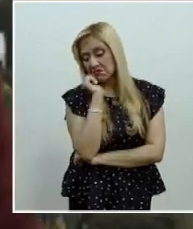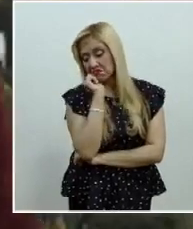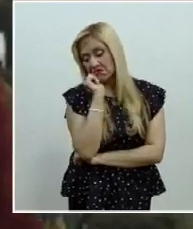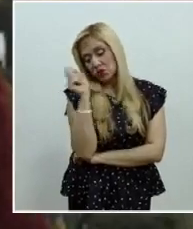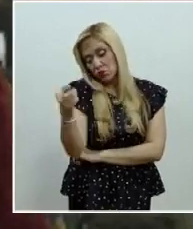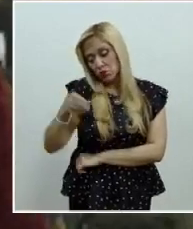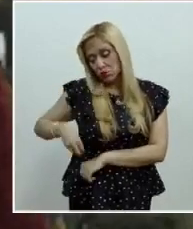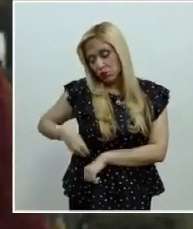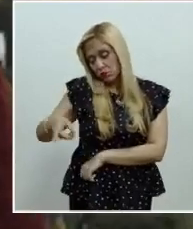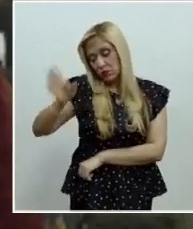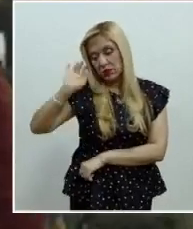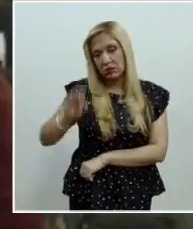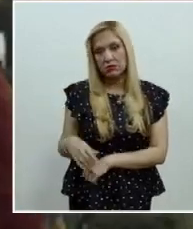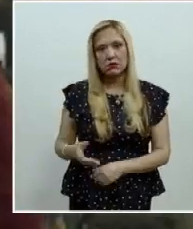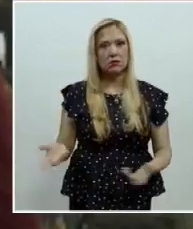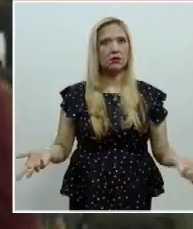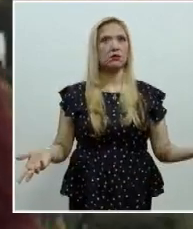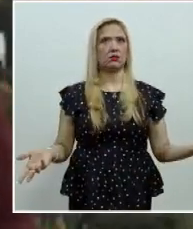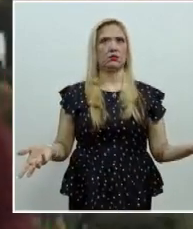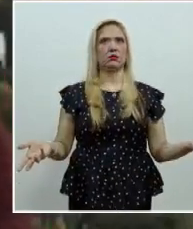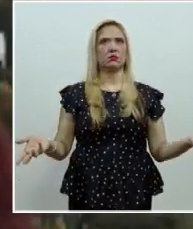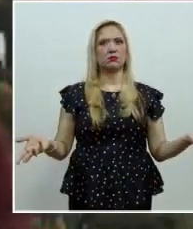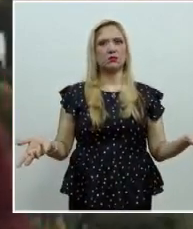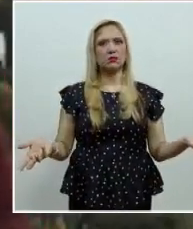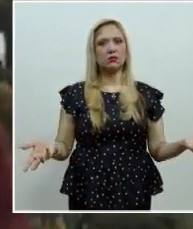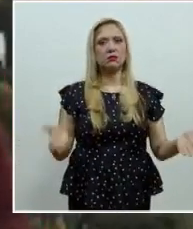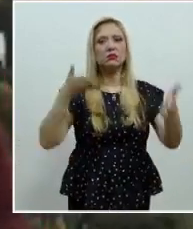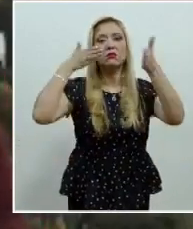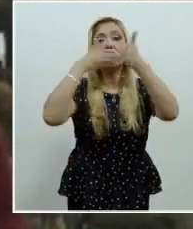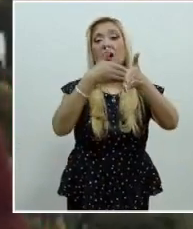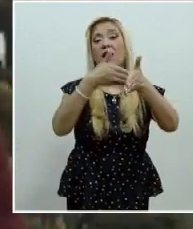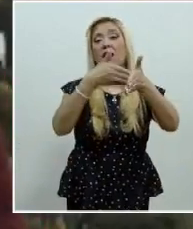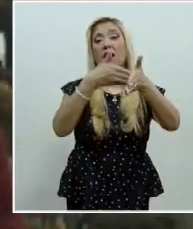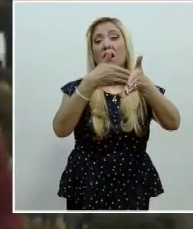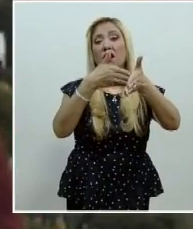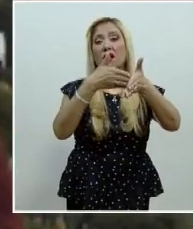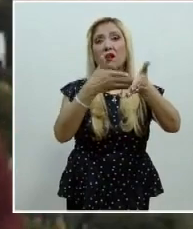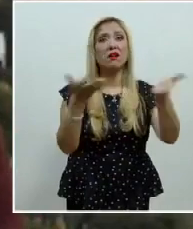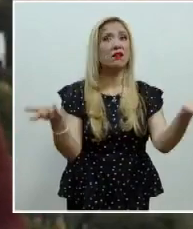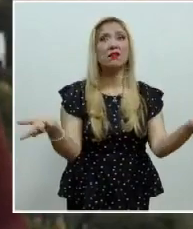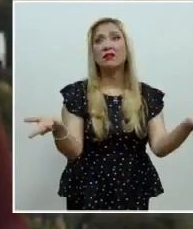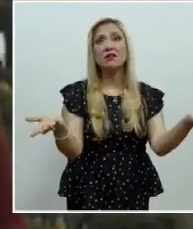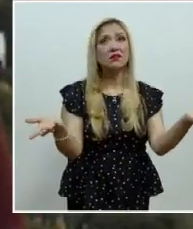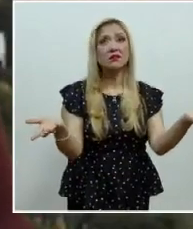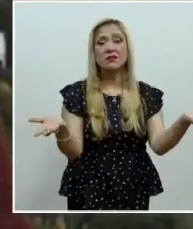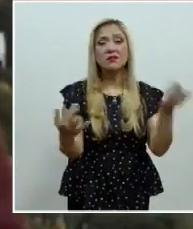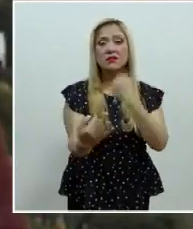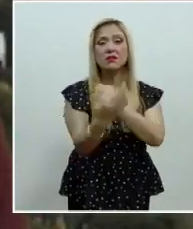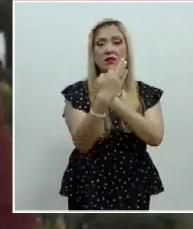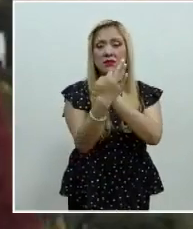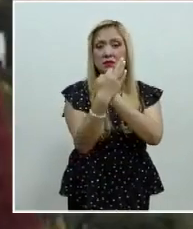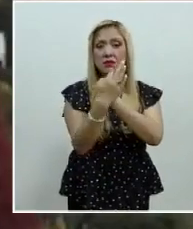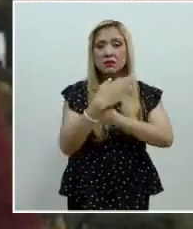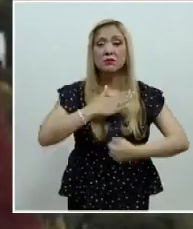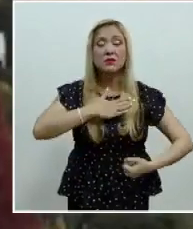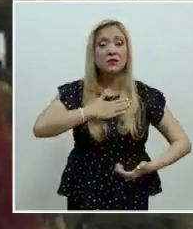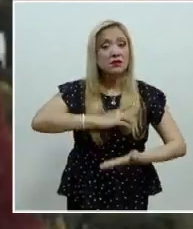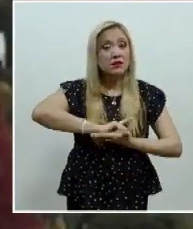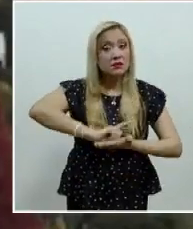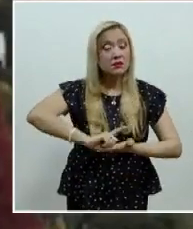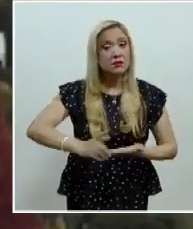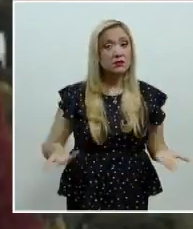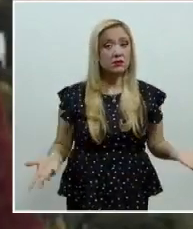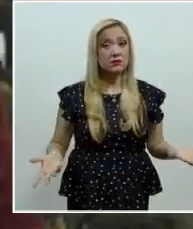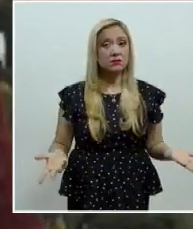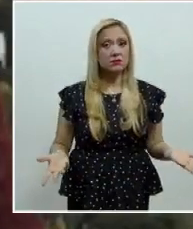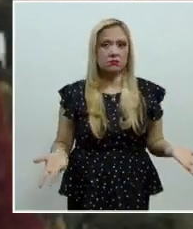victimización o revictimización, y esto constituye en realidad una barrera para el acceso a la justicia y para la defensa y goce efectivo de los derechos humanos de las